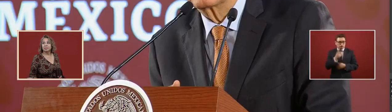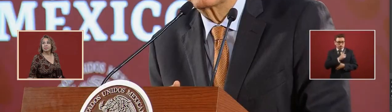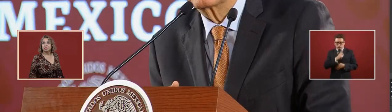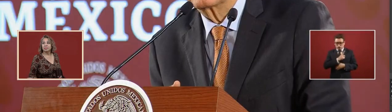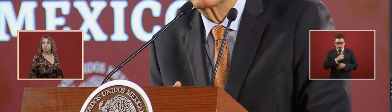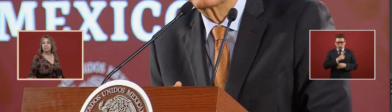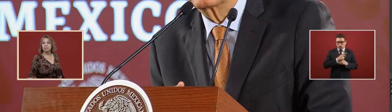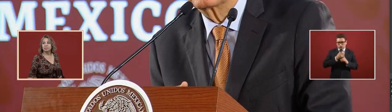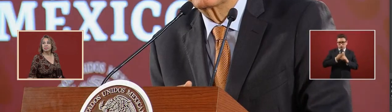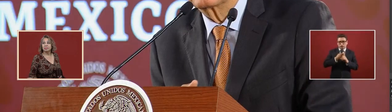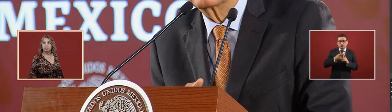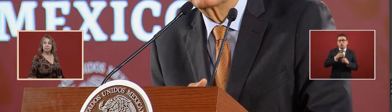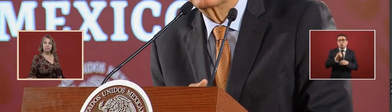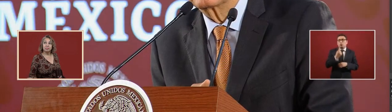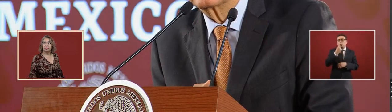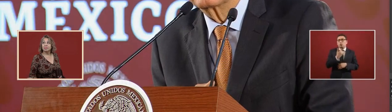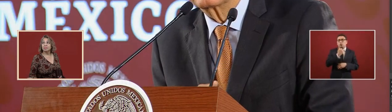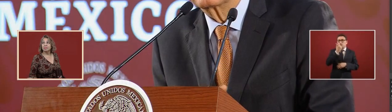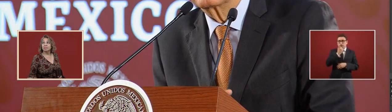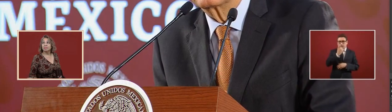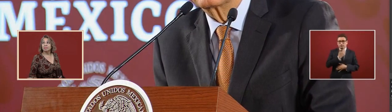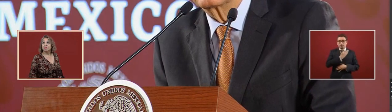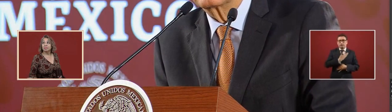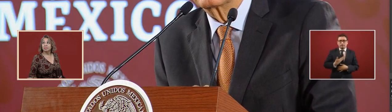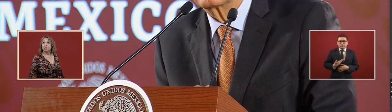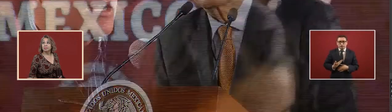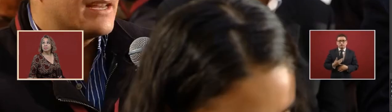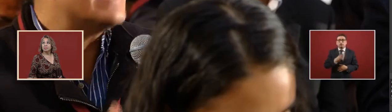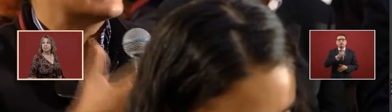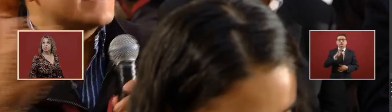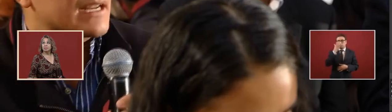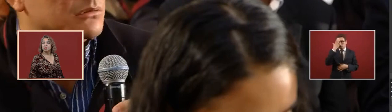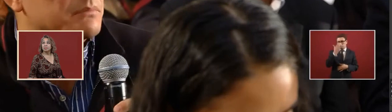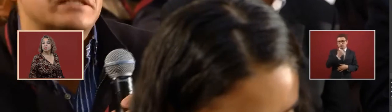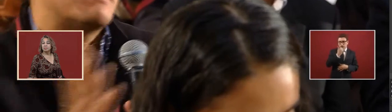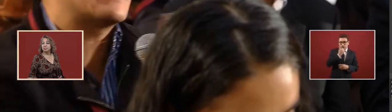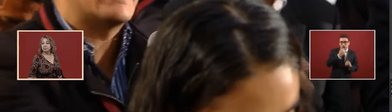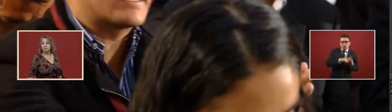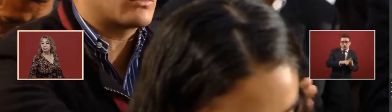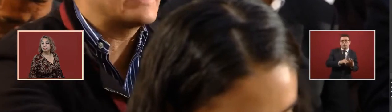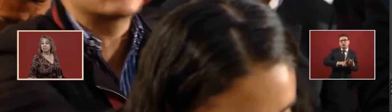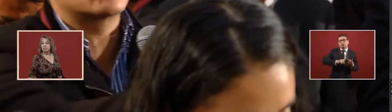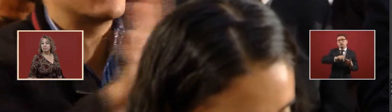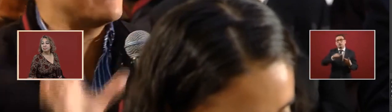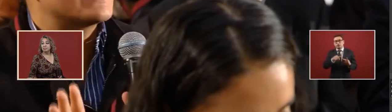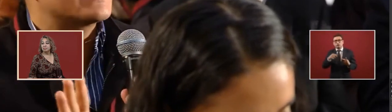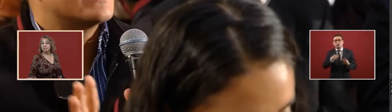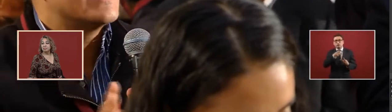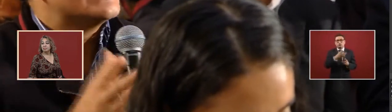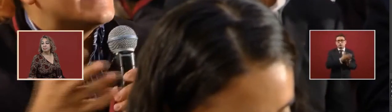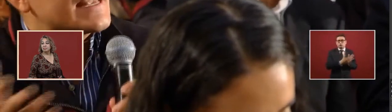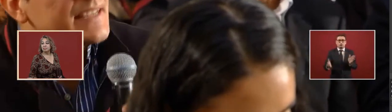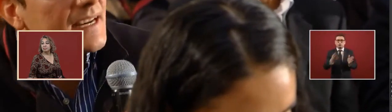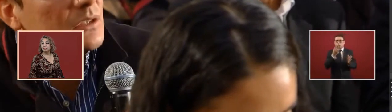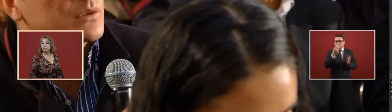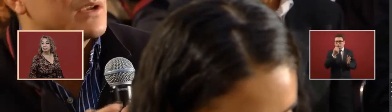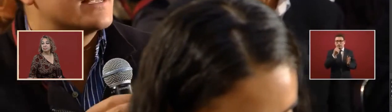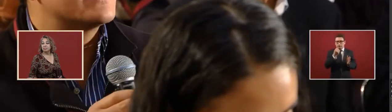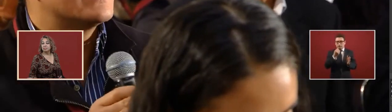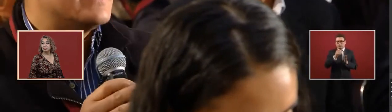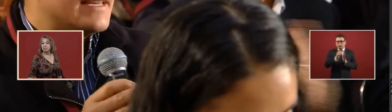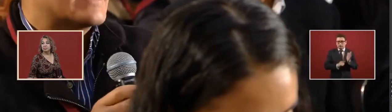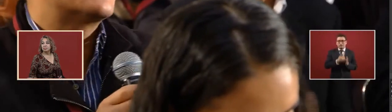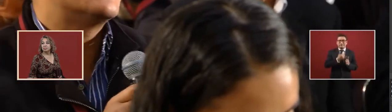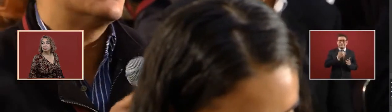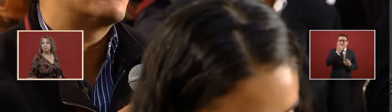¿cuál sería el error que ha cometido el presidente que reconozca y el acierto? El principal error en estos 9 meses y el acierto que